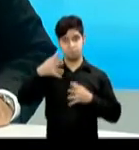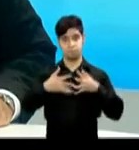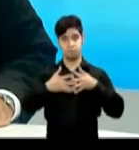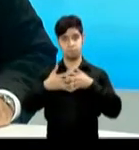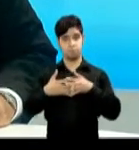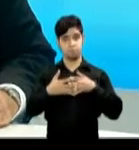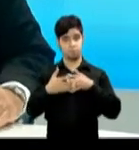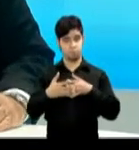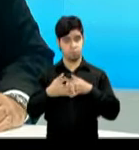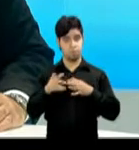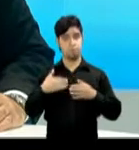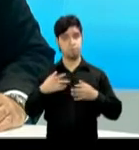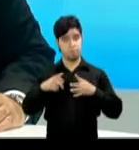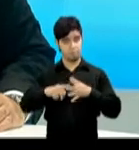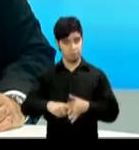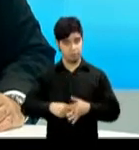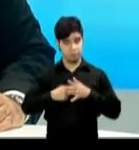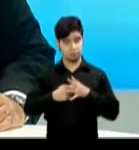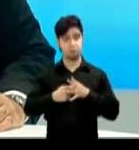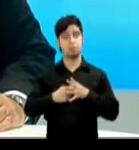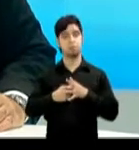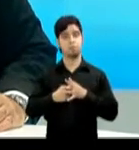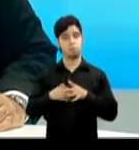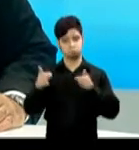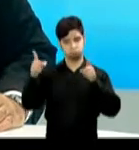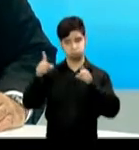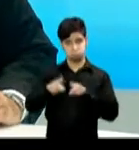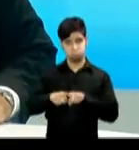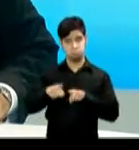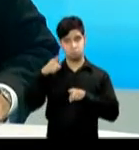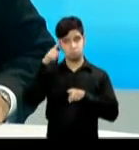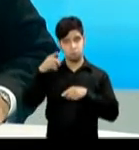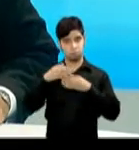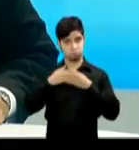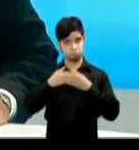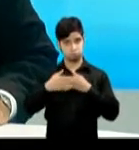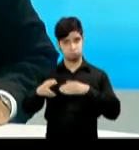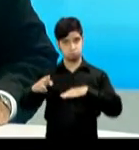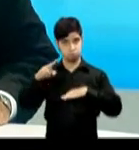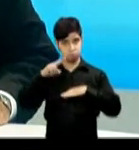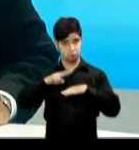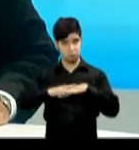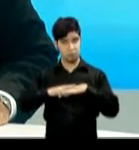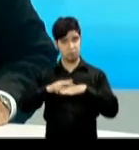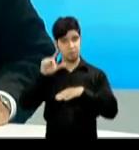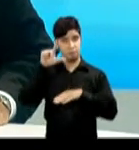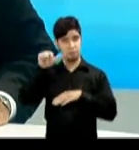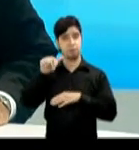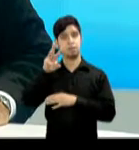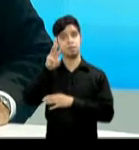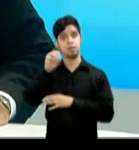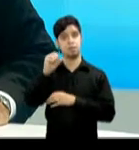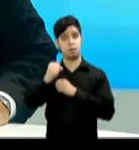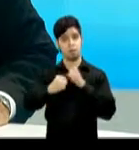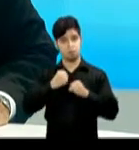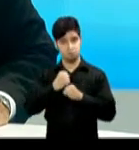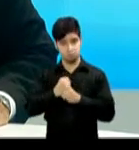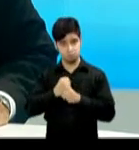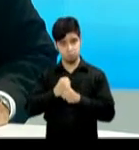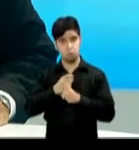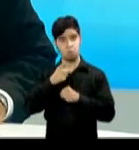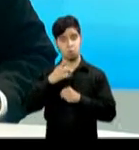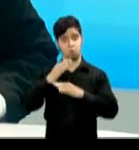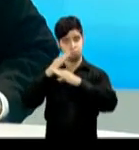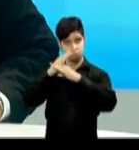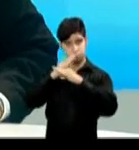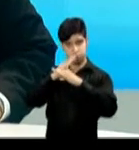Unidos iniciaron los pasos para normalizar las relaciones bilaterales entre ambos países después de más de 60 años de un bloqueo impuesto